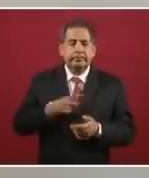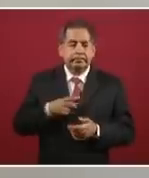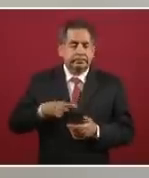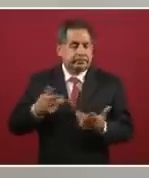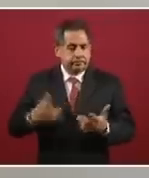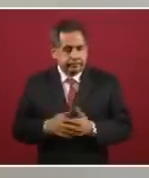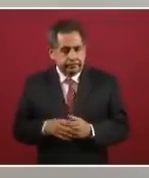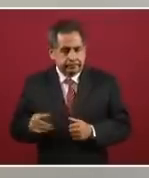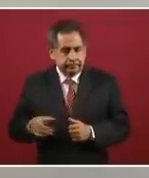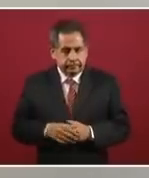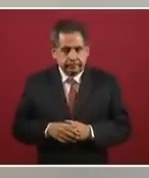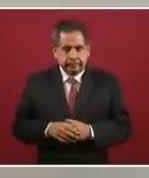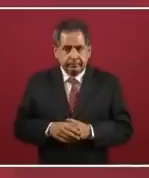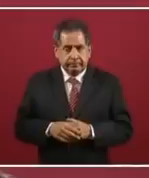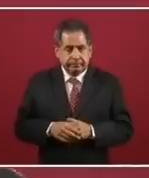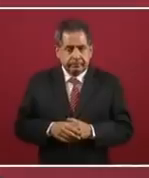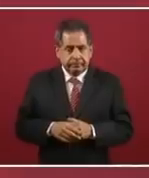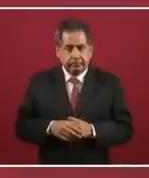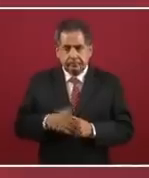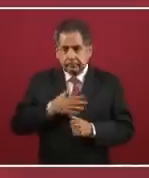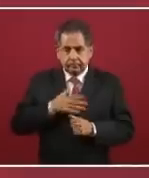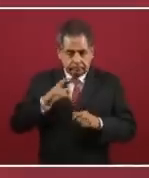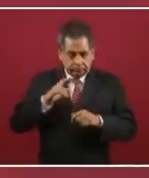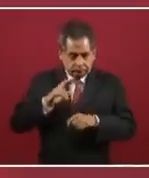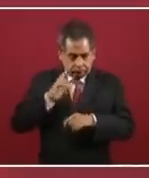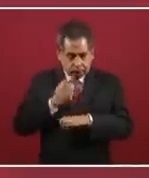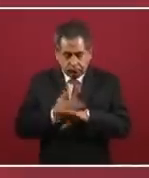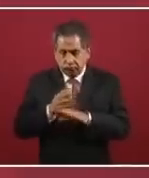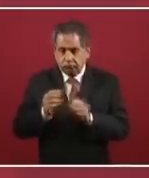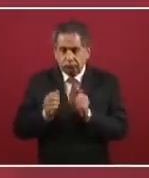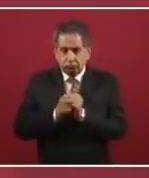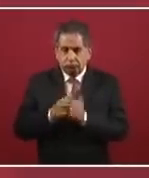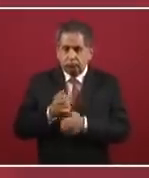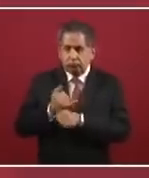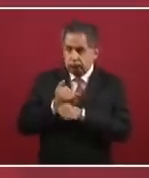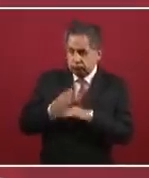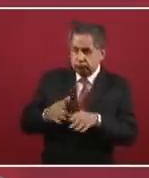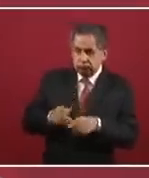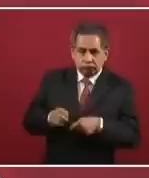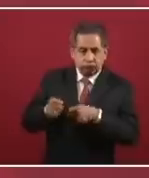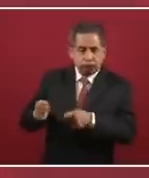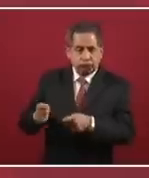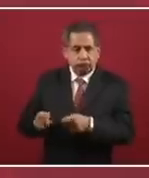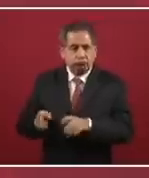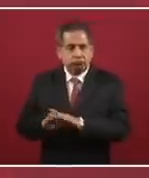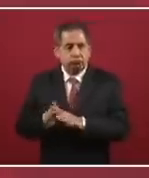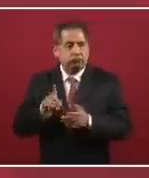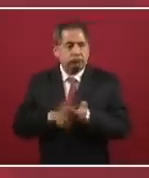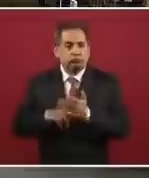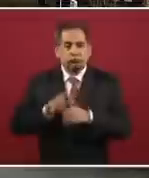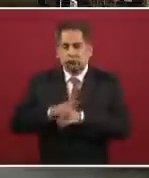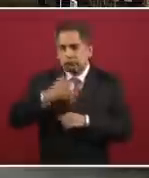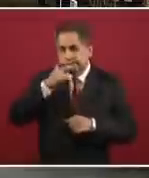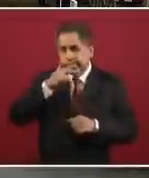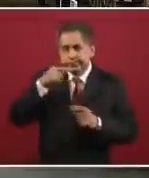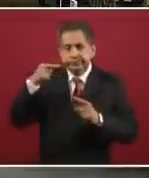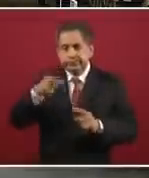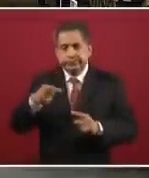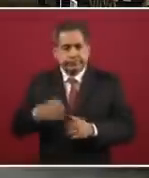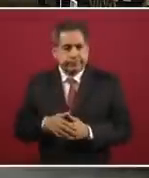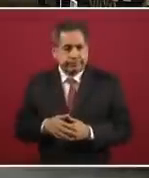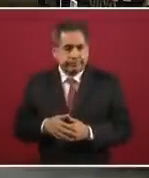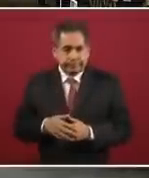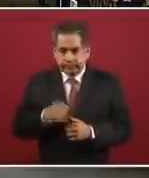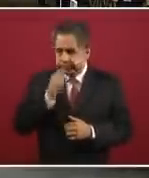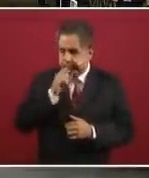haciendo su papel. Entonces, el papel nuestro es acercarnos, compartir la información, entender cuáles son las preocupaciones, también que ellos entiendan cuáles